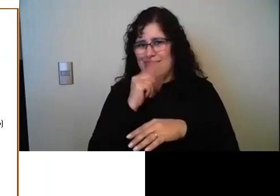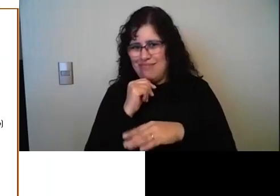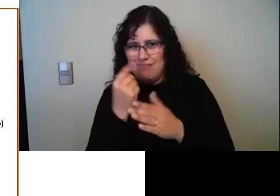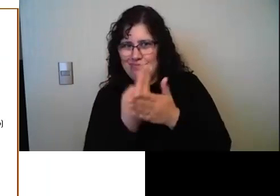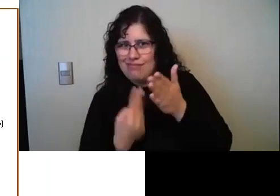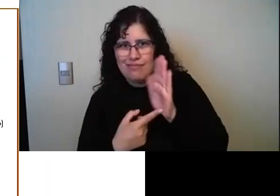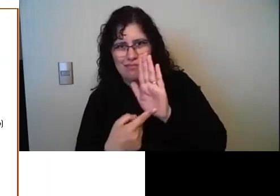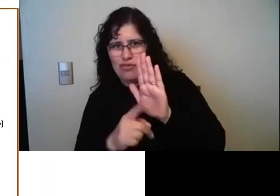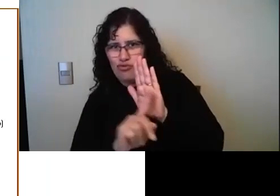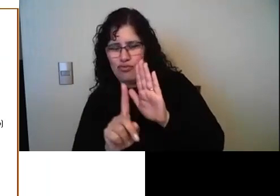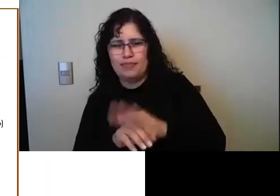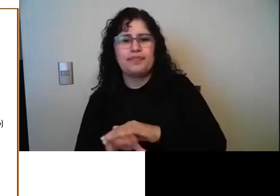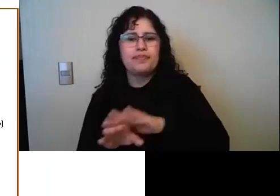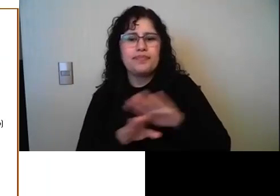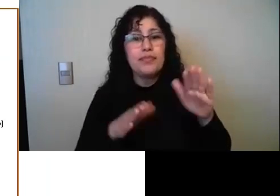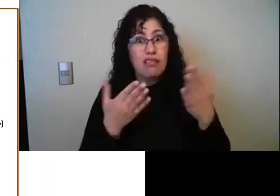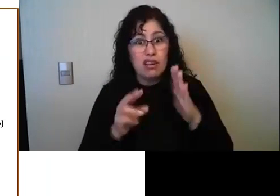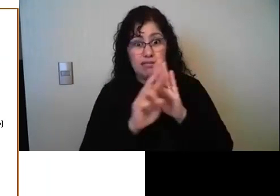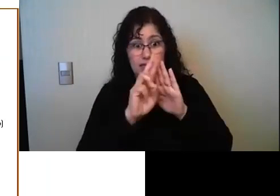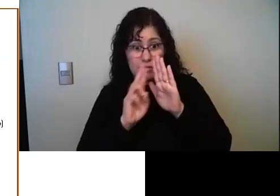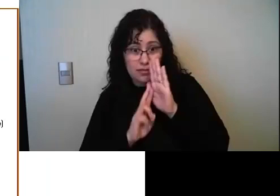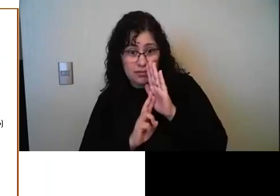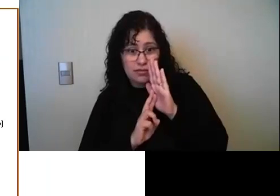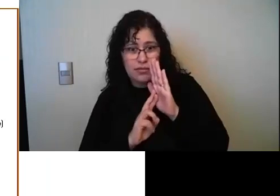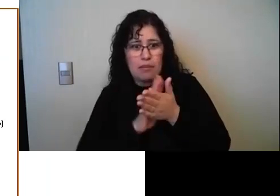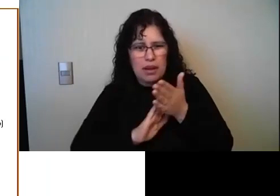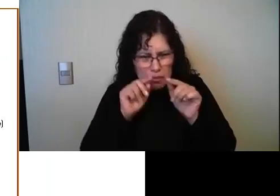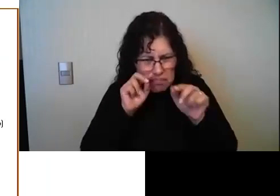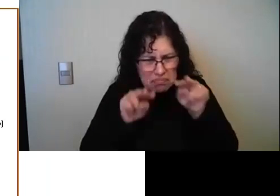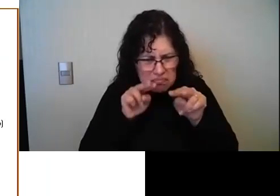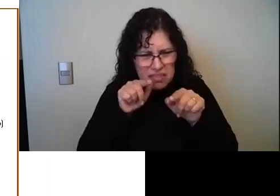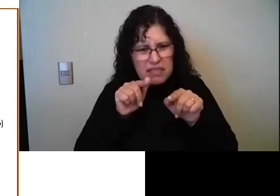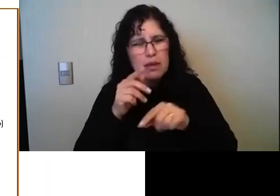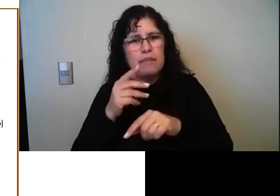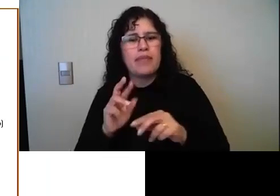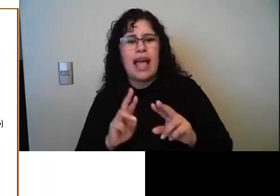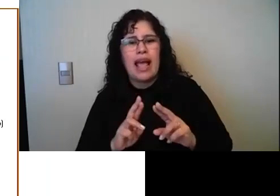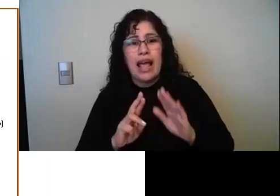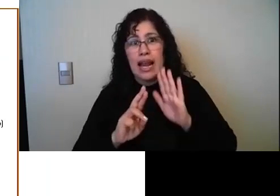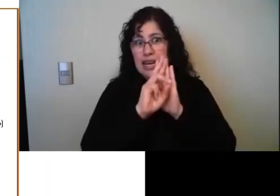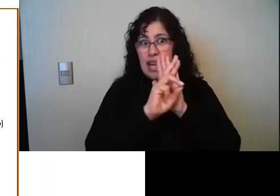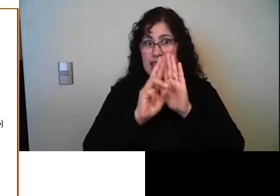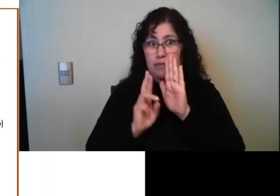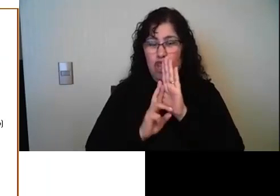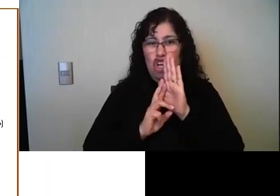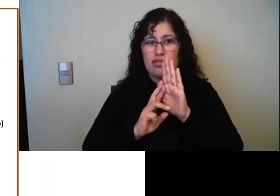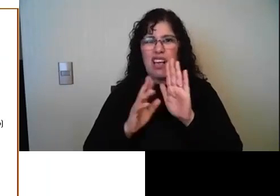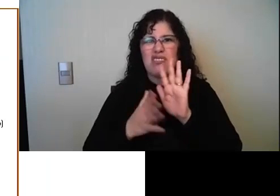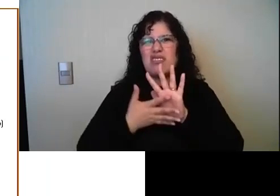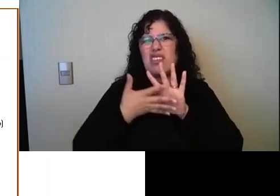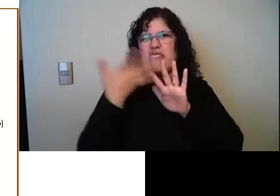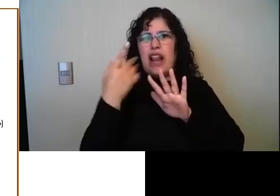Bien, entonces tenemos nuestro receptor asociado en este esquema a la sensibilidad general,